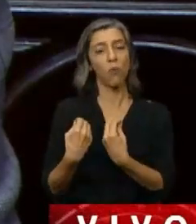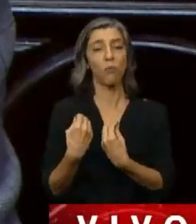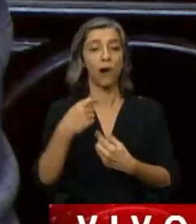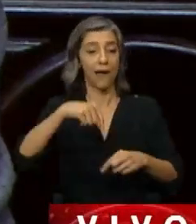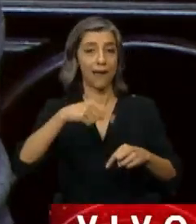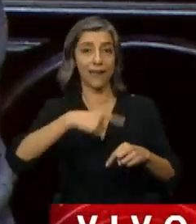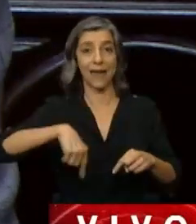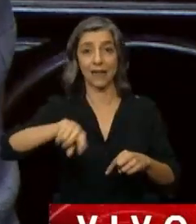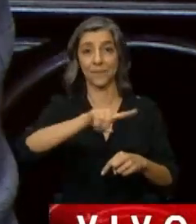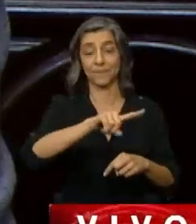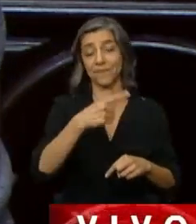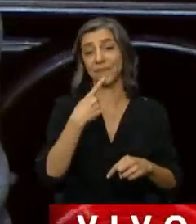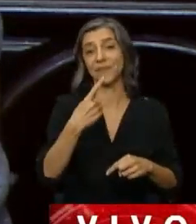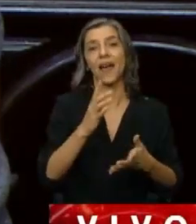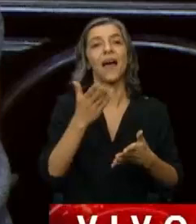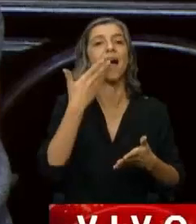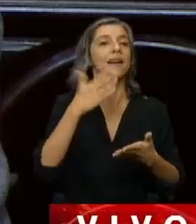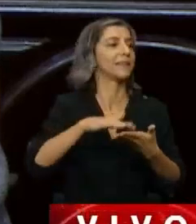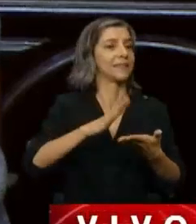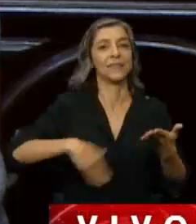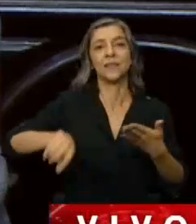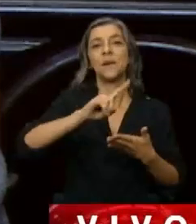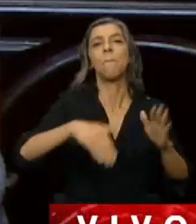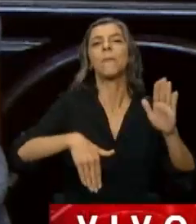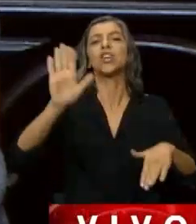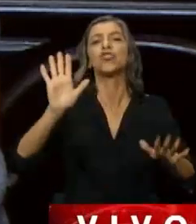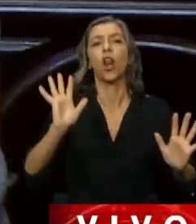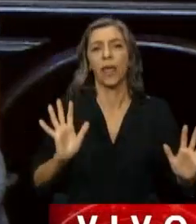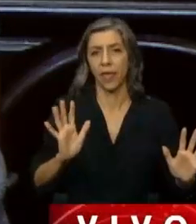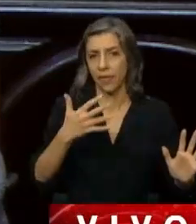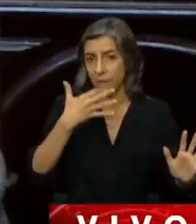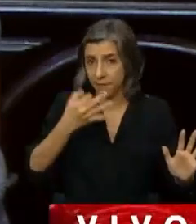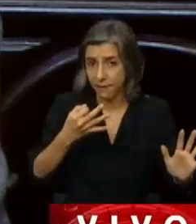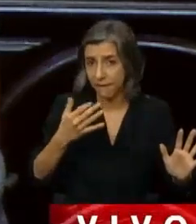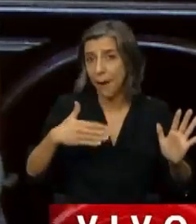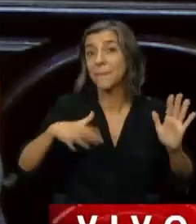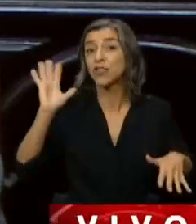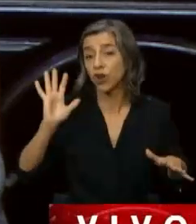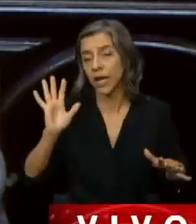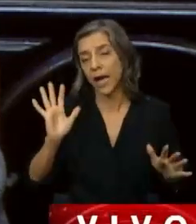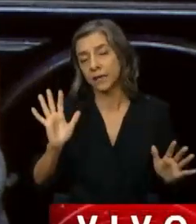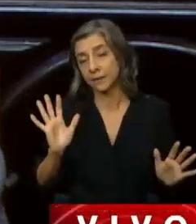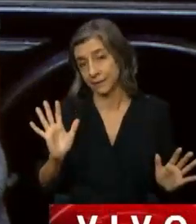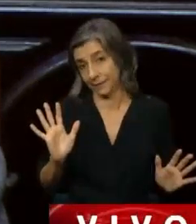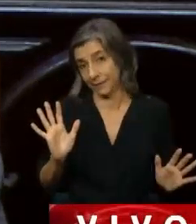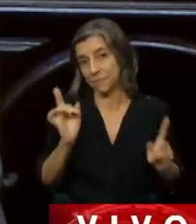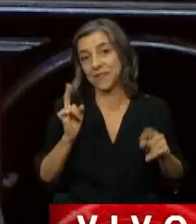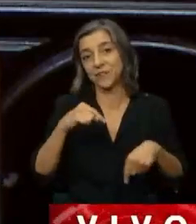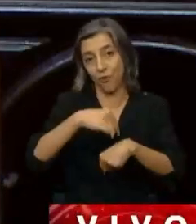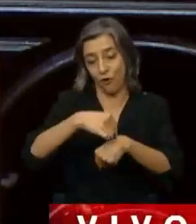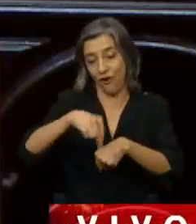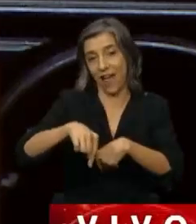mayoría ajustada, tan ajustada que ha tenido que cambiar hasta un horario para garantizar el número, no